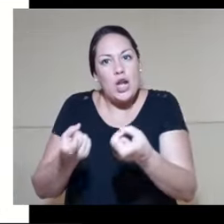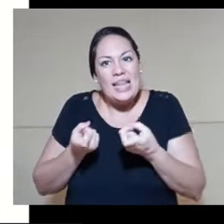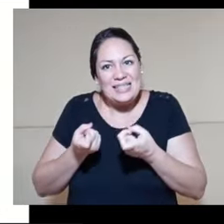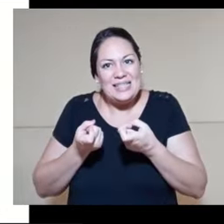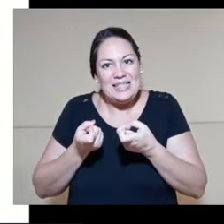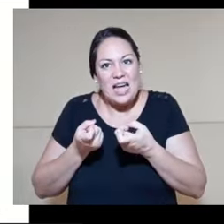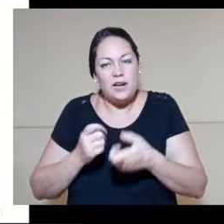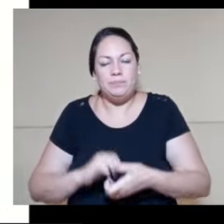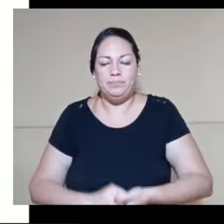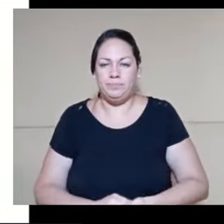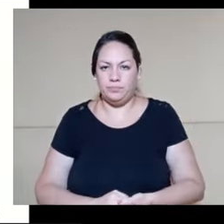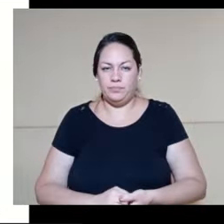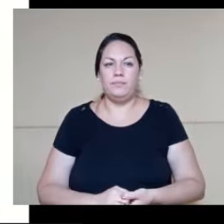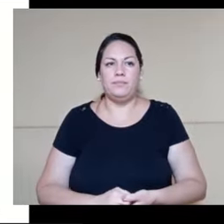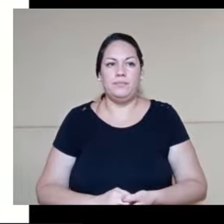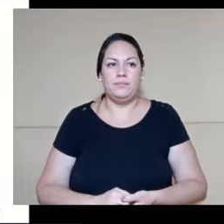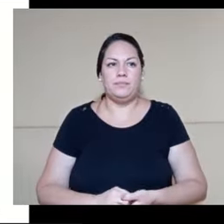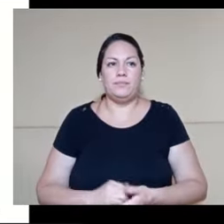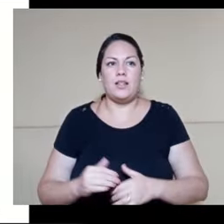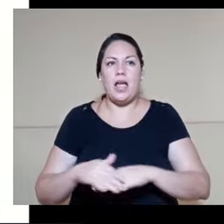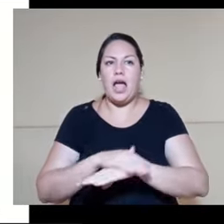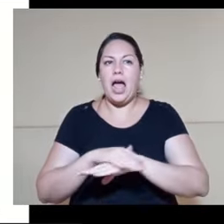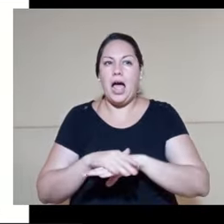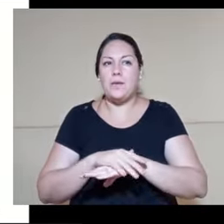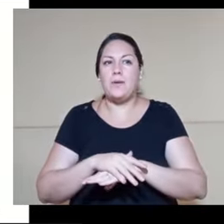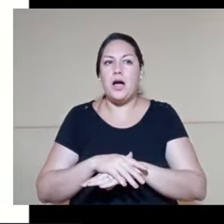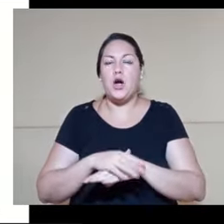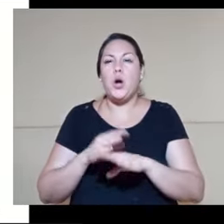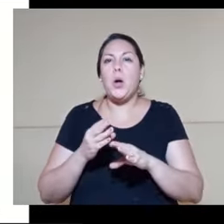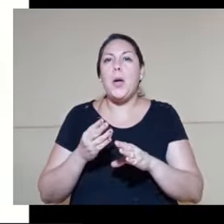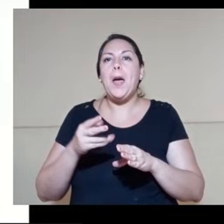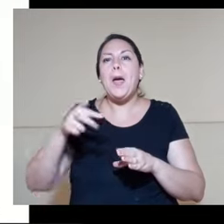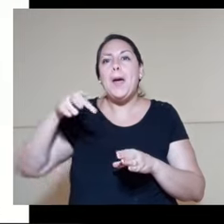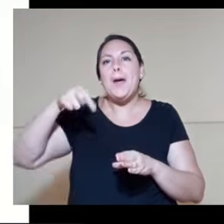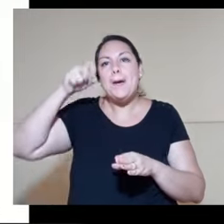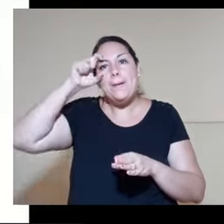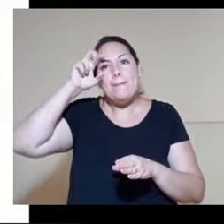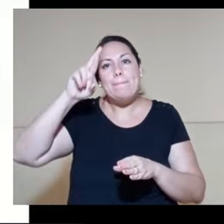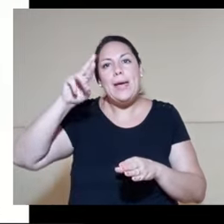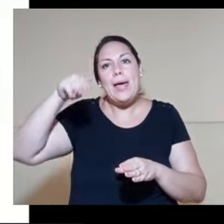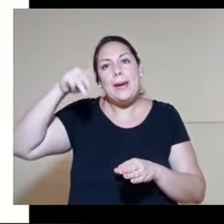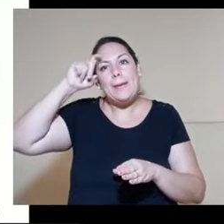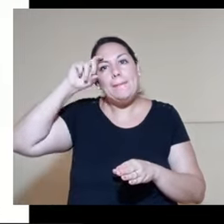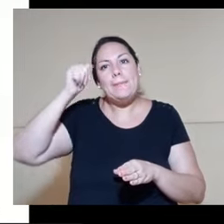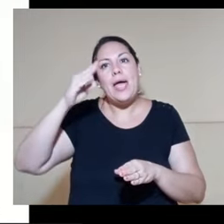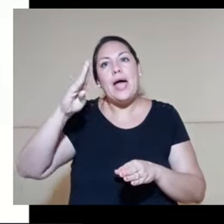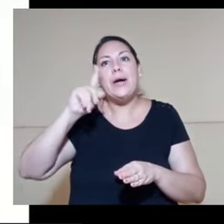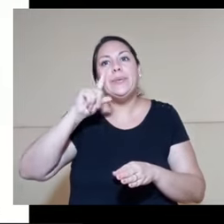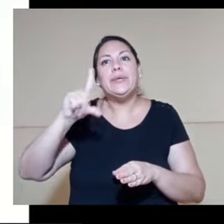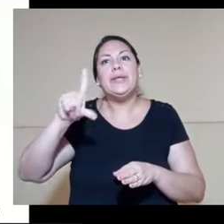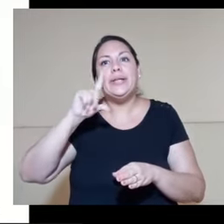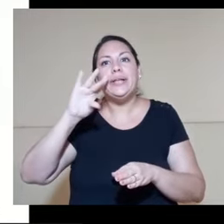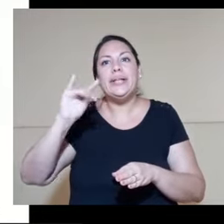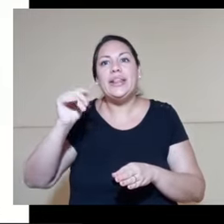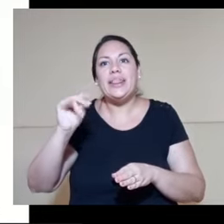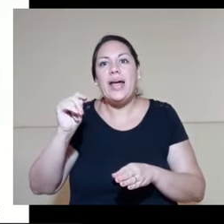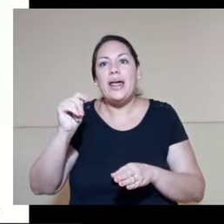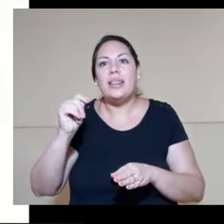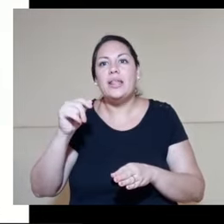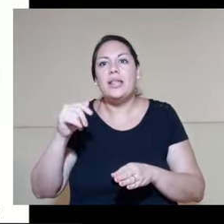el proceso de la sinapsis. Entonces, esto que habla acá abajo, la permeabilidad iónica, la permeabilidad